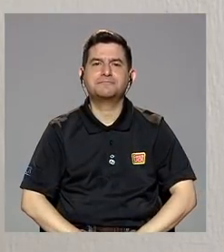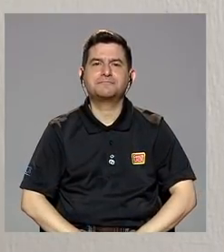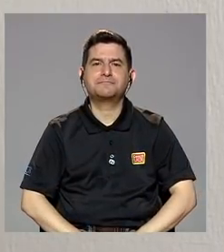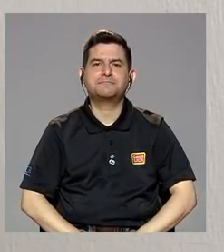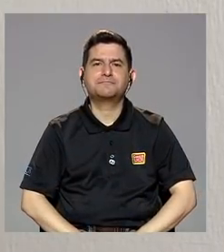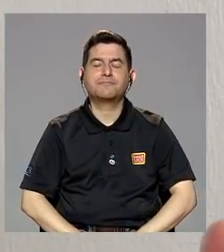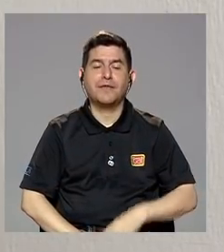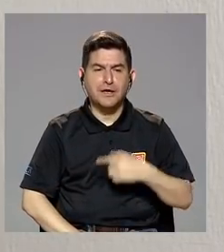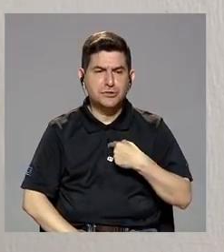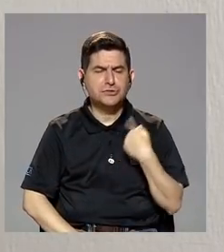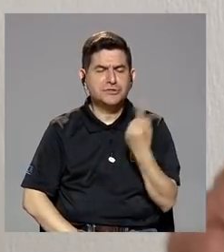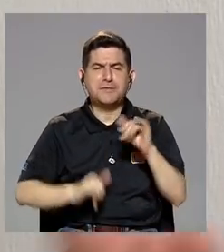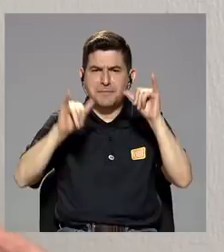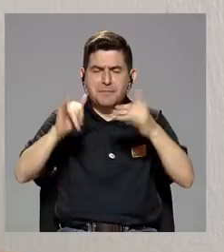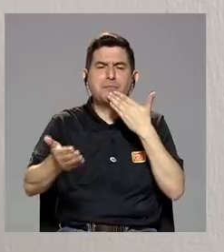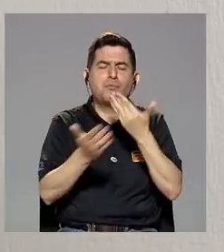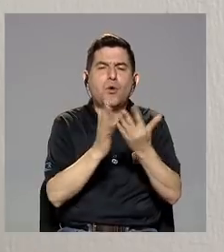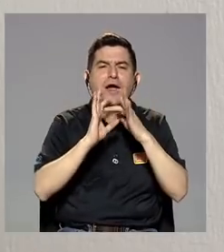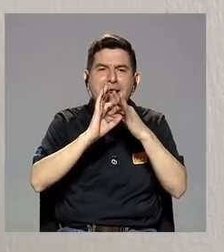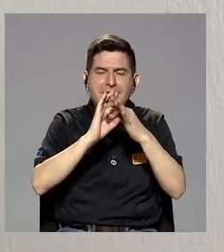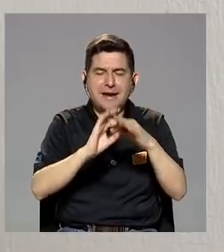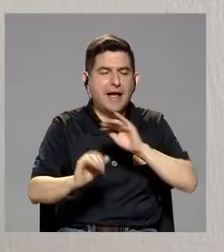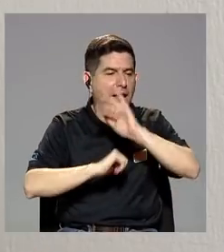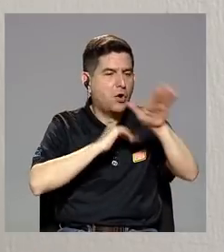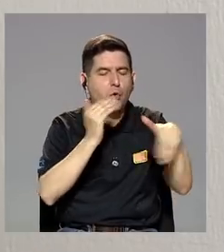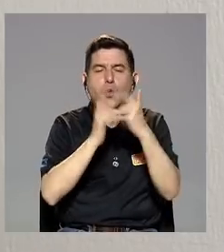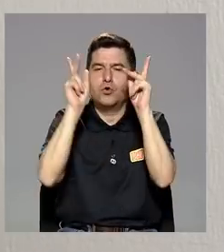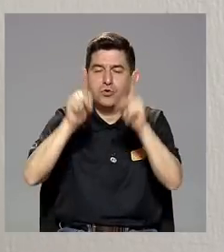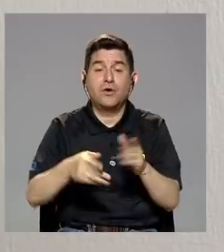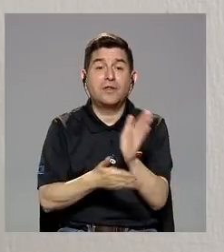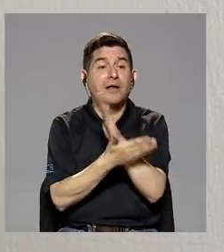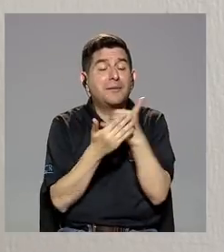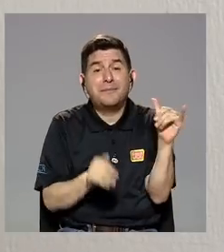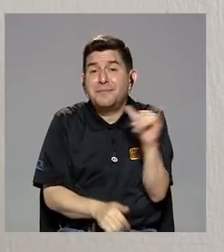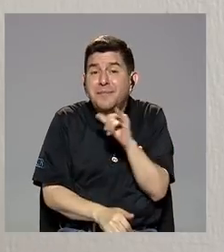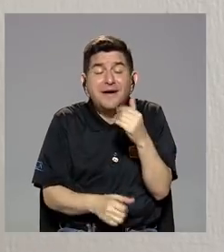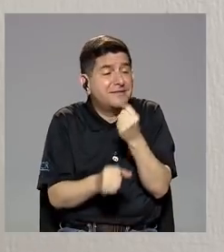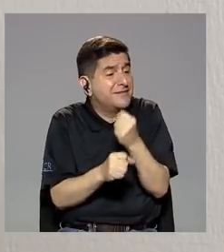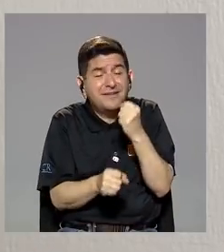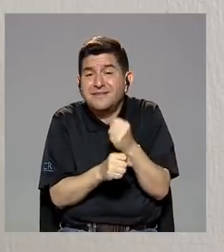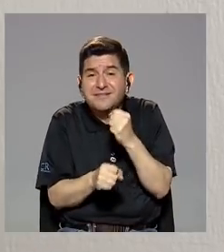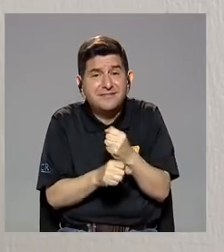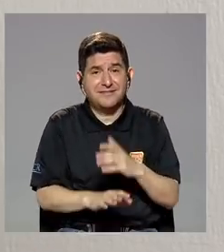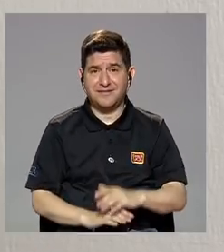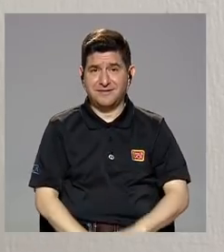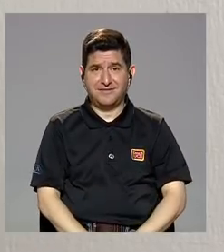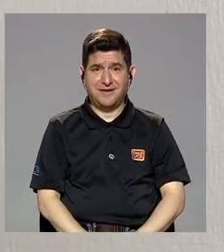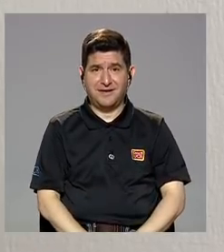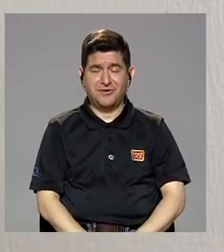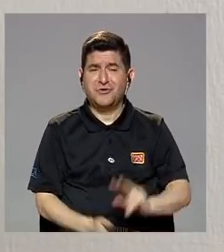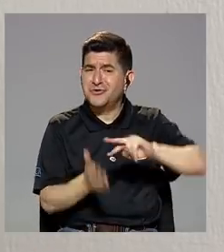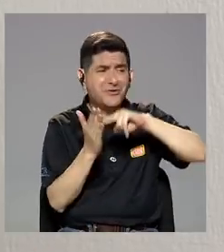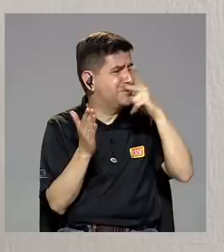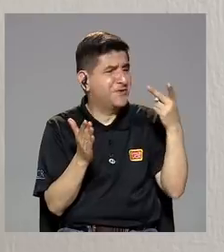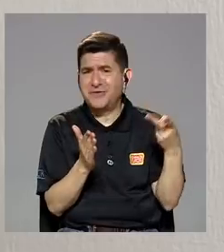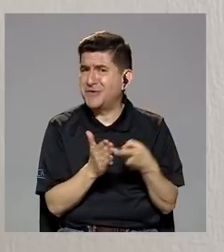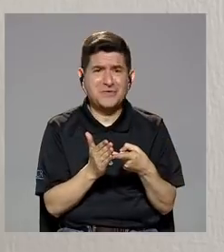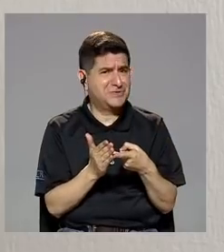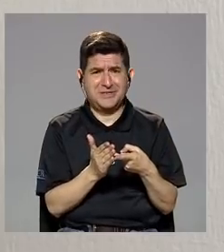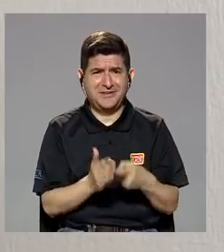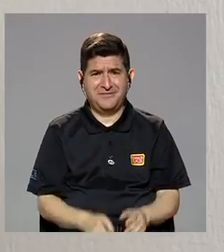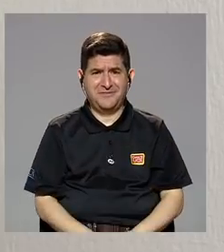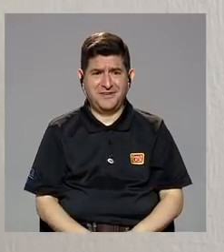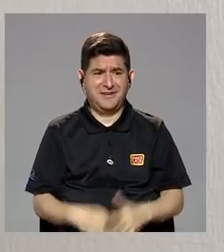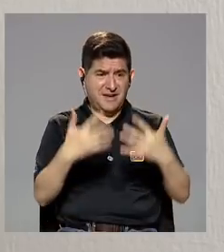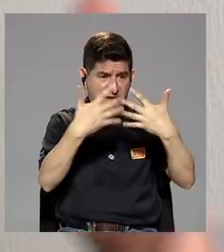yo siempre mantuve muy buena relación con todo el mundo que eso es parte también del trabajo si esto no se trata de son